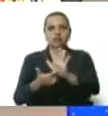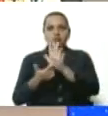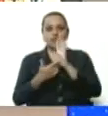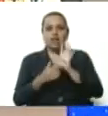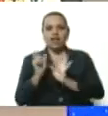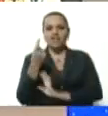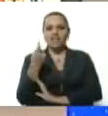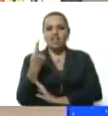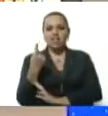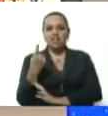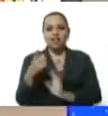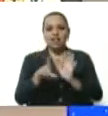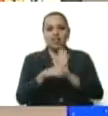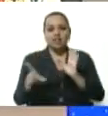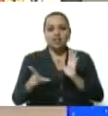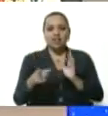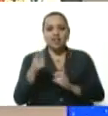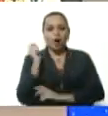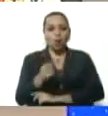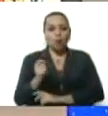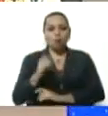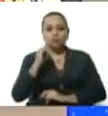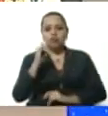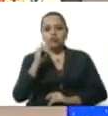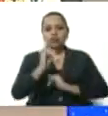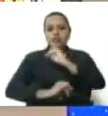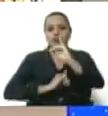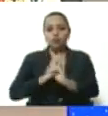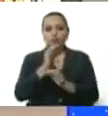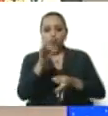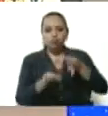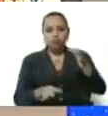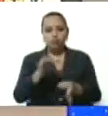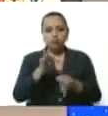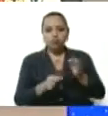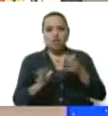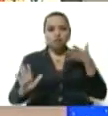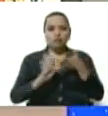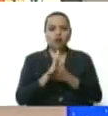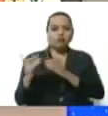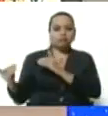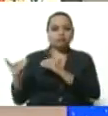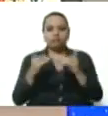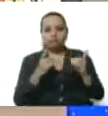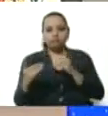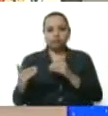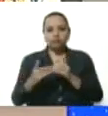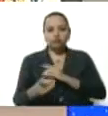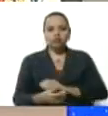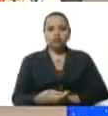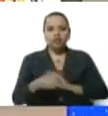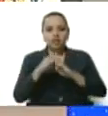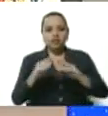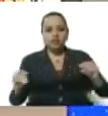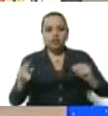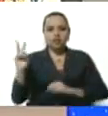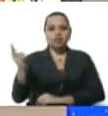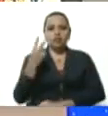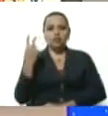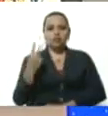falta de jurisdicción de la Corte Internacional de Justicia para esta controversia territorial. Y la segunda